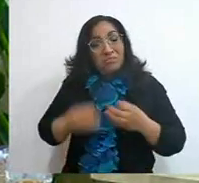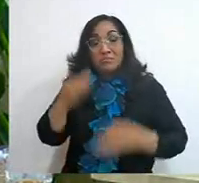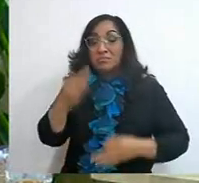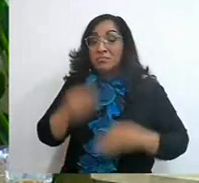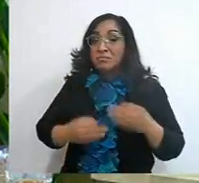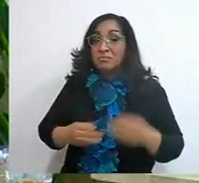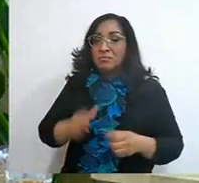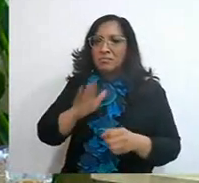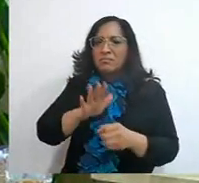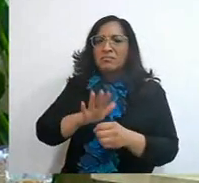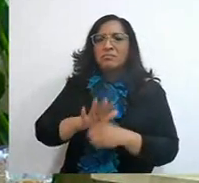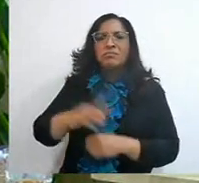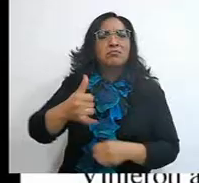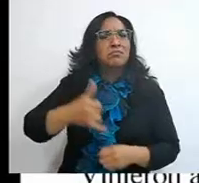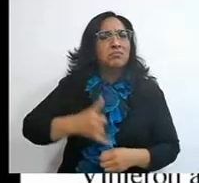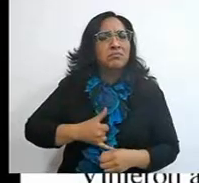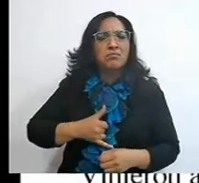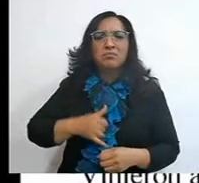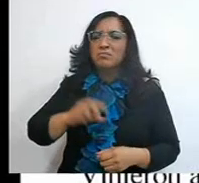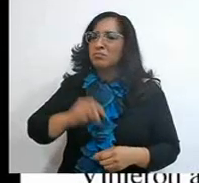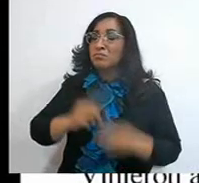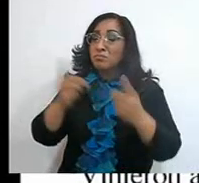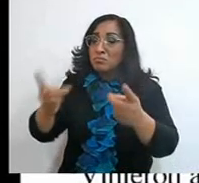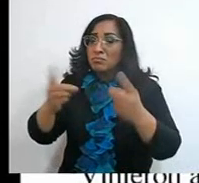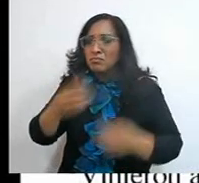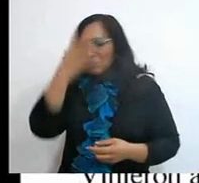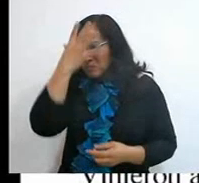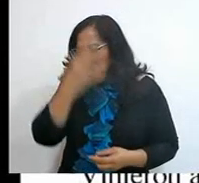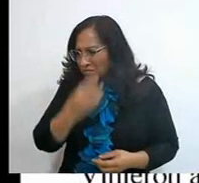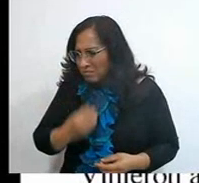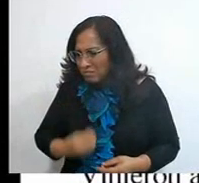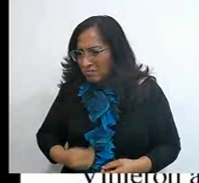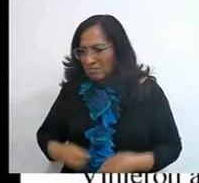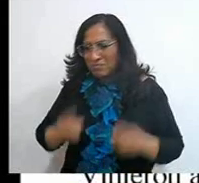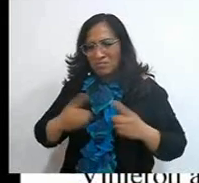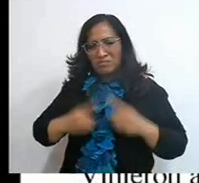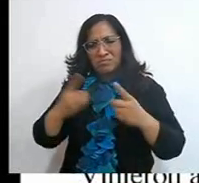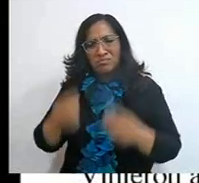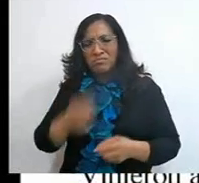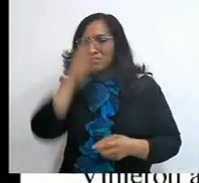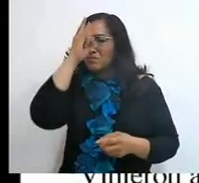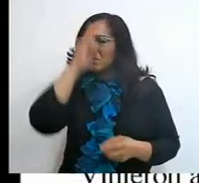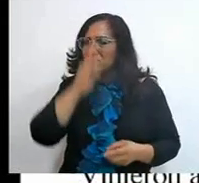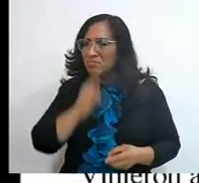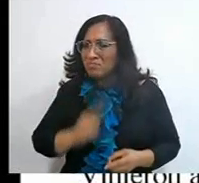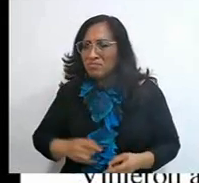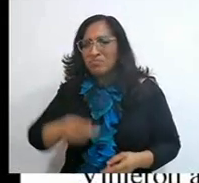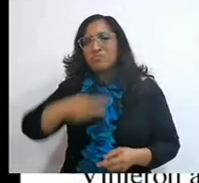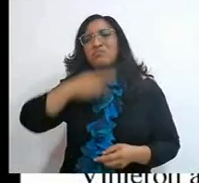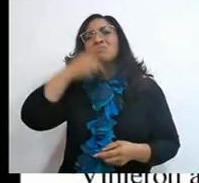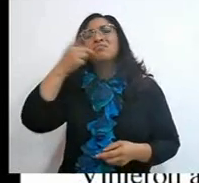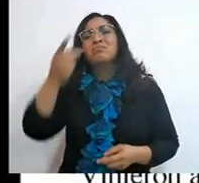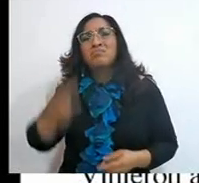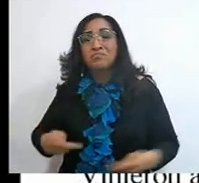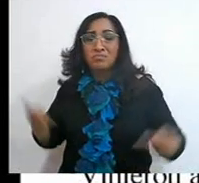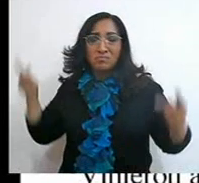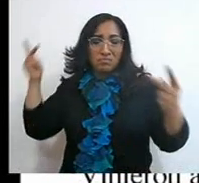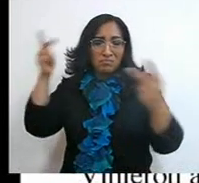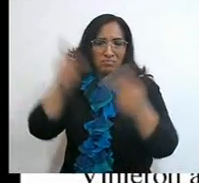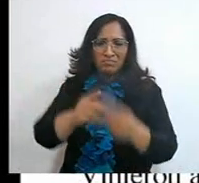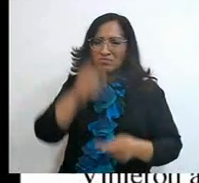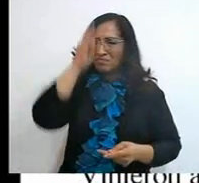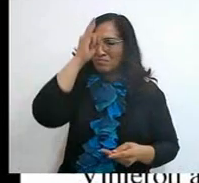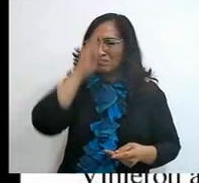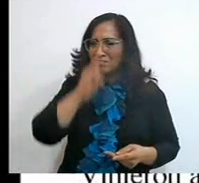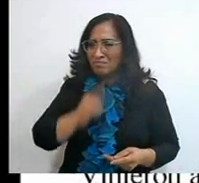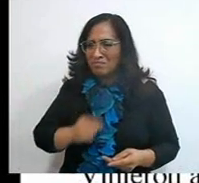al cual, dice Dios, yo no entristecí. Le dieron mentira, le hablaron mentira, le profetizaron mentira,